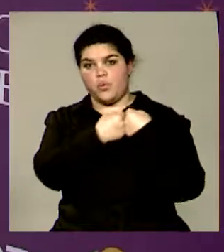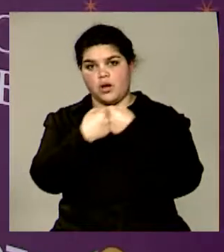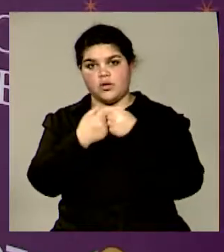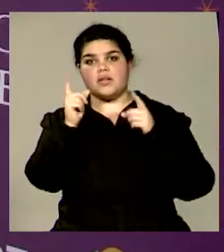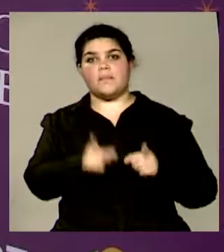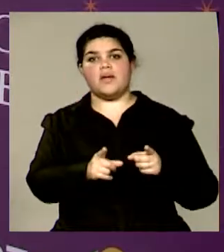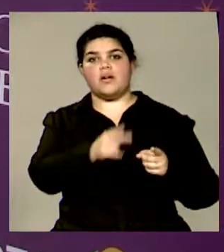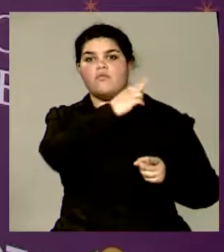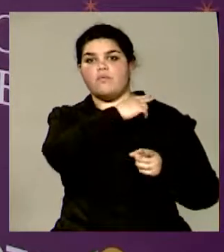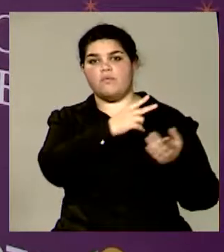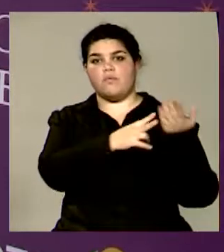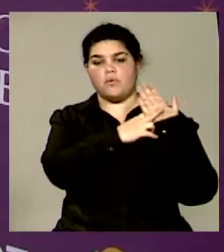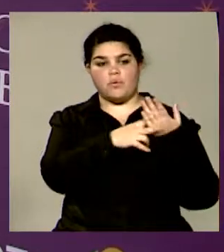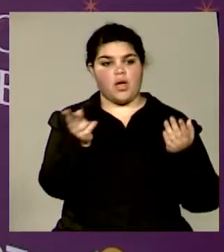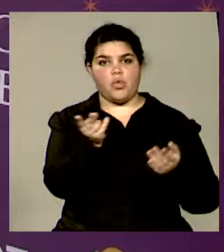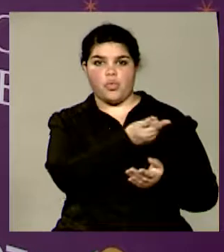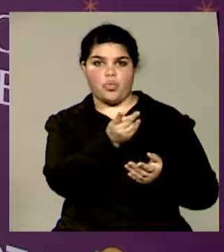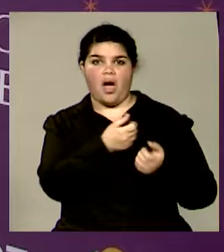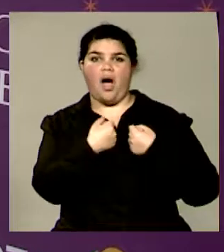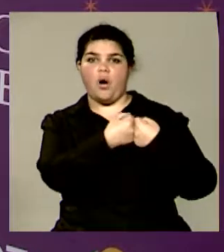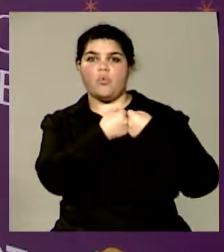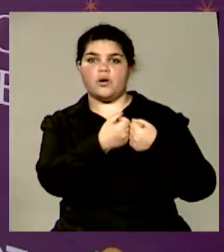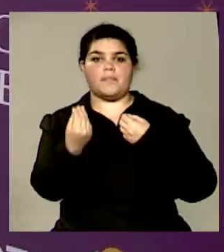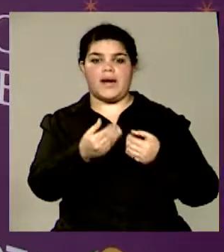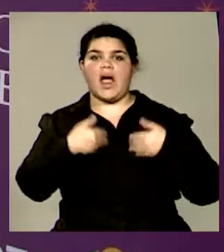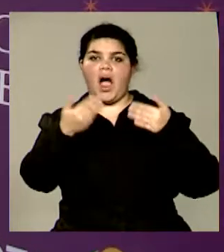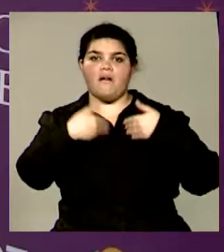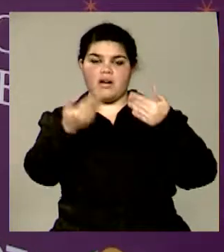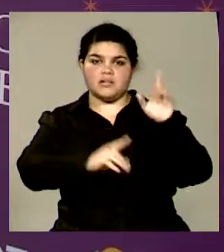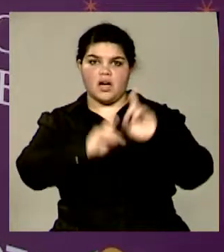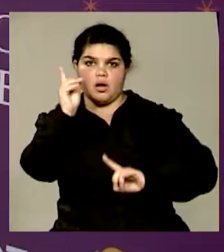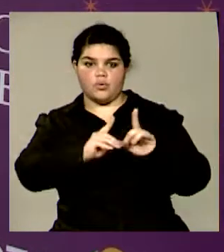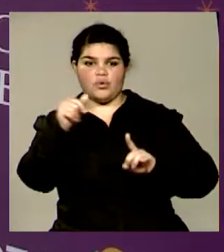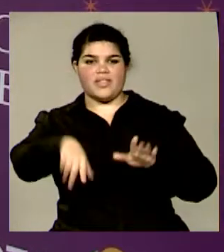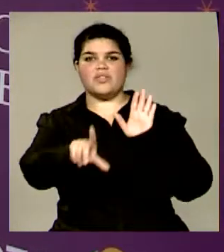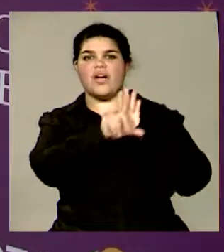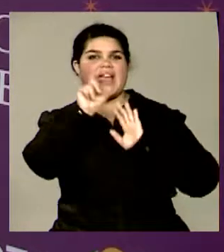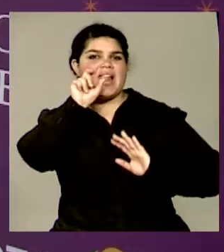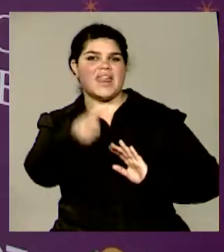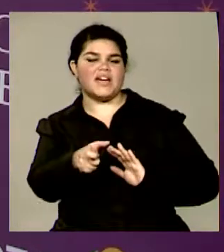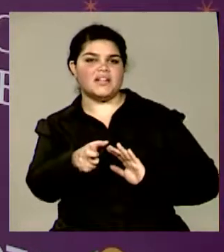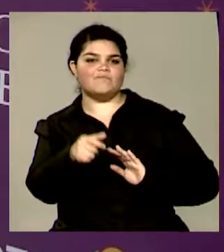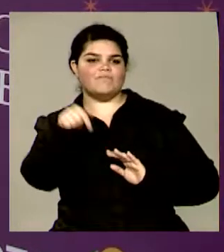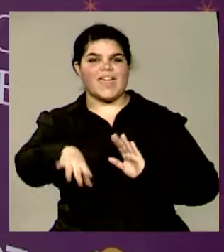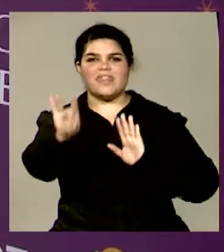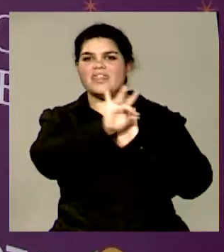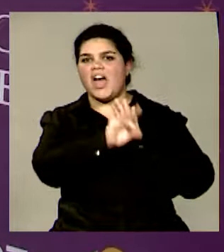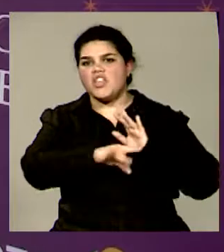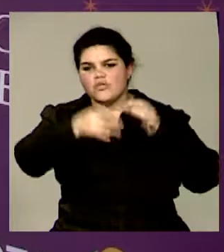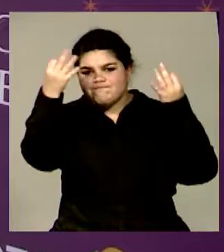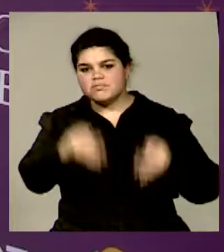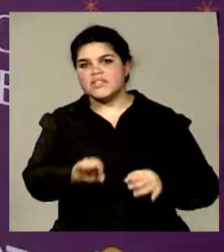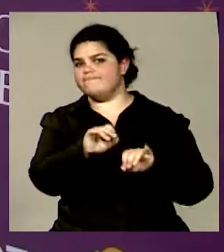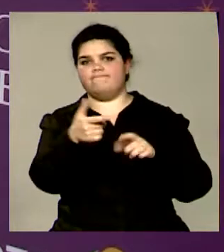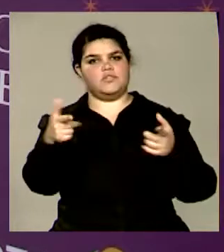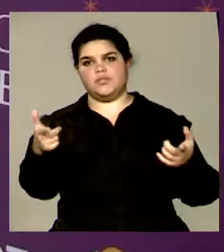Procurador, para poder avanzar sobre ese tema. Como es ilegal, digamos, no hay datos fehacientes. Se calcula más o